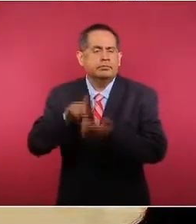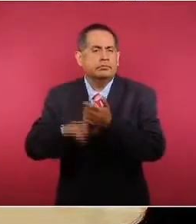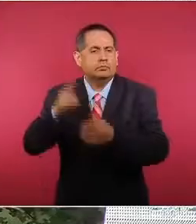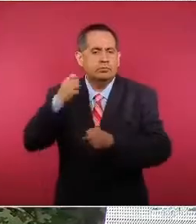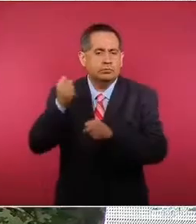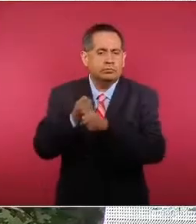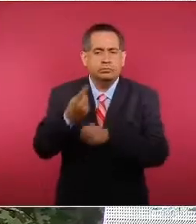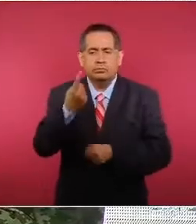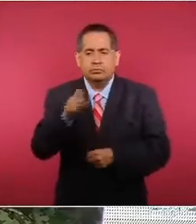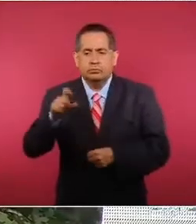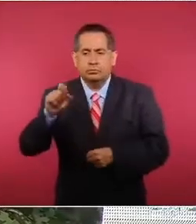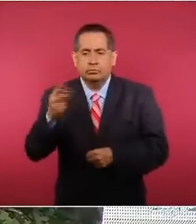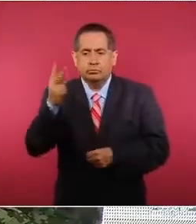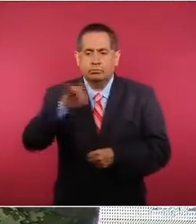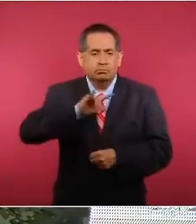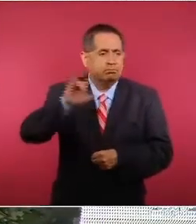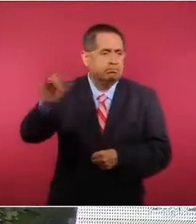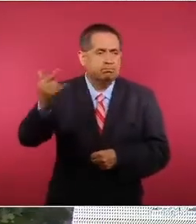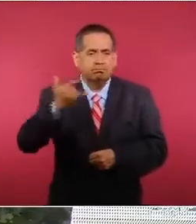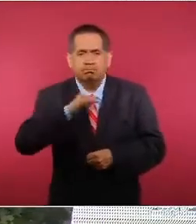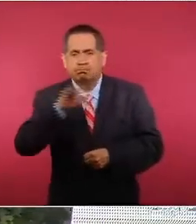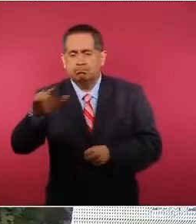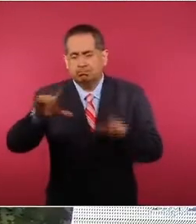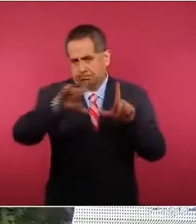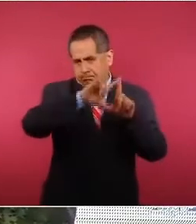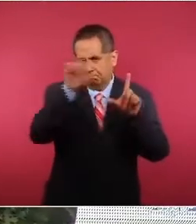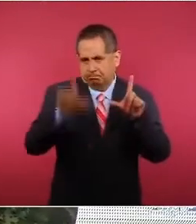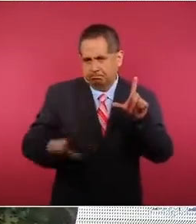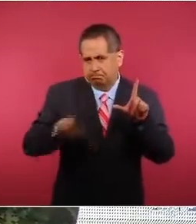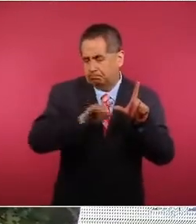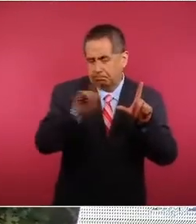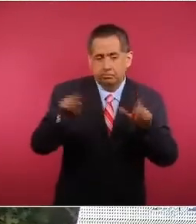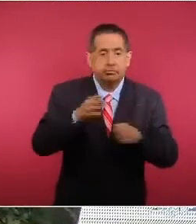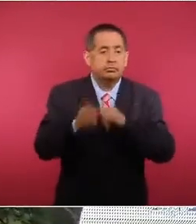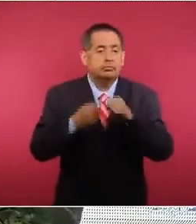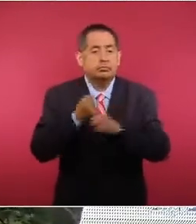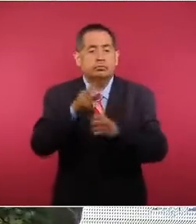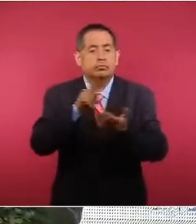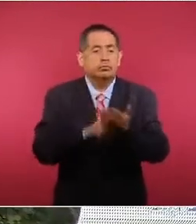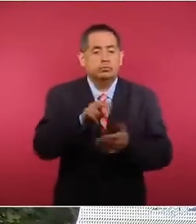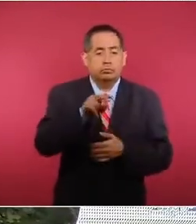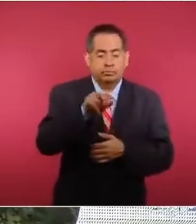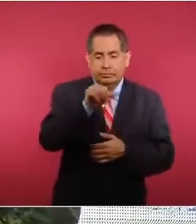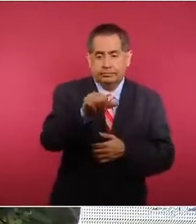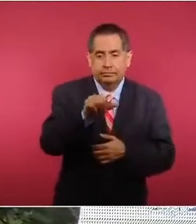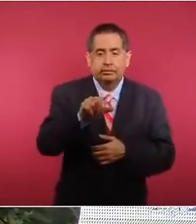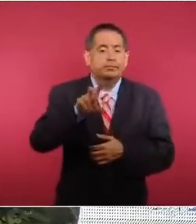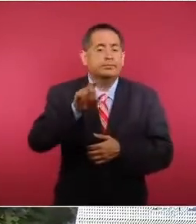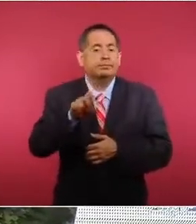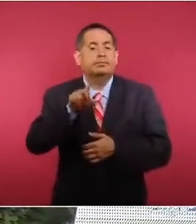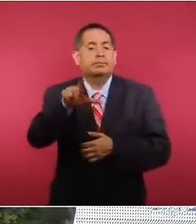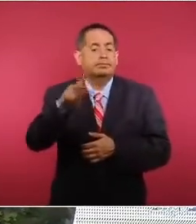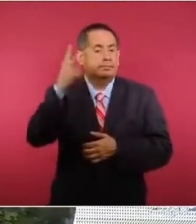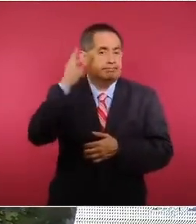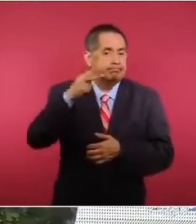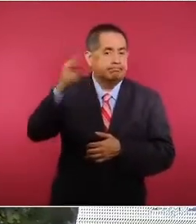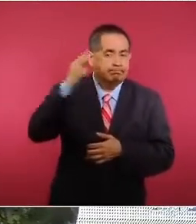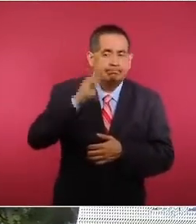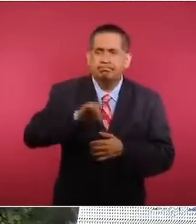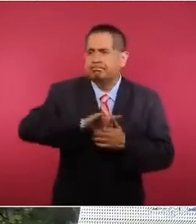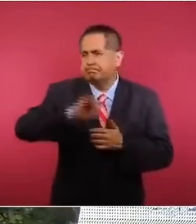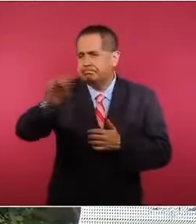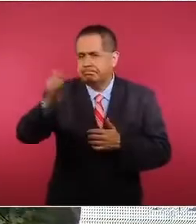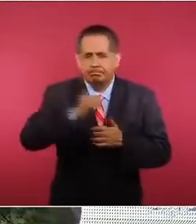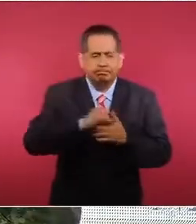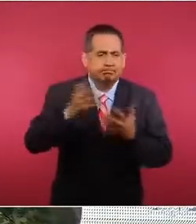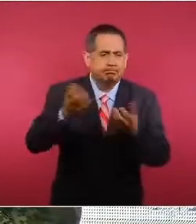122 giras nacionales. En el 2016, 37 viajes con